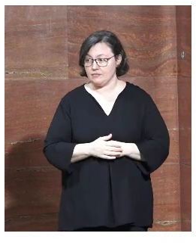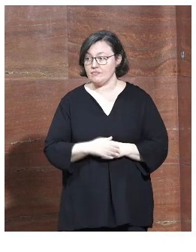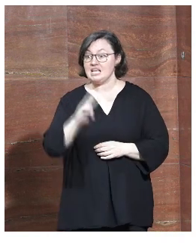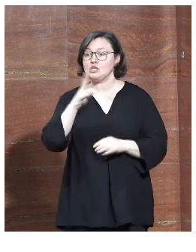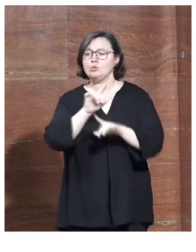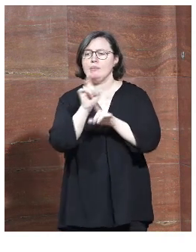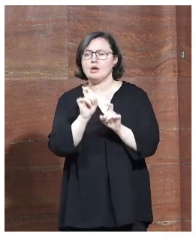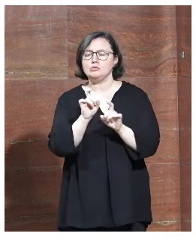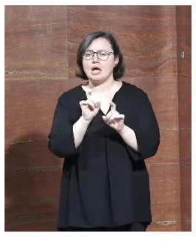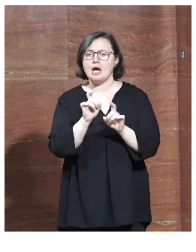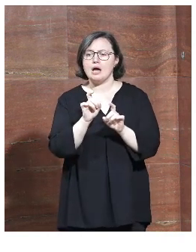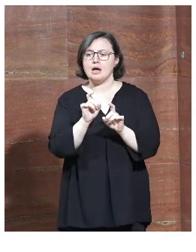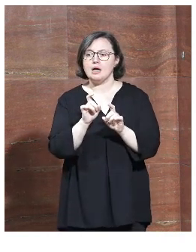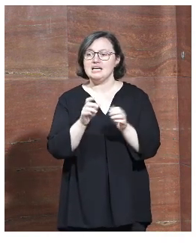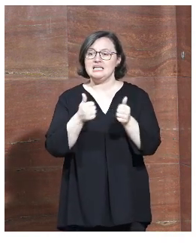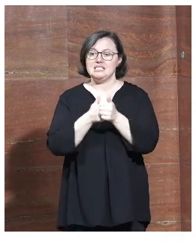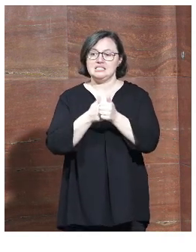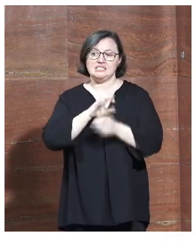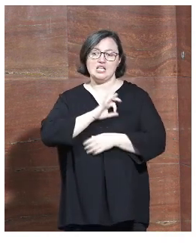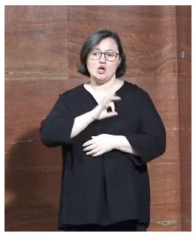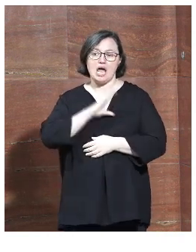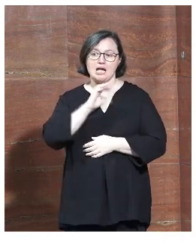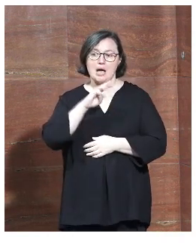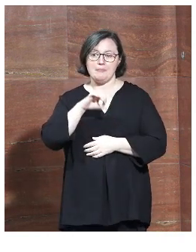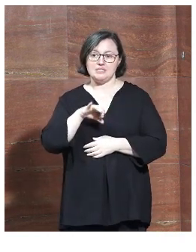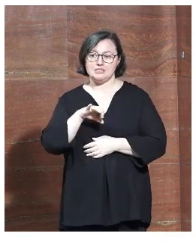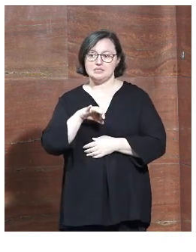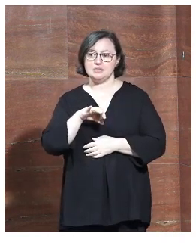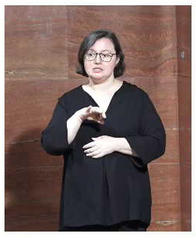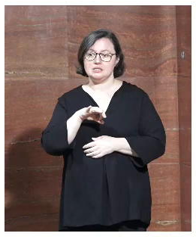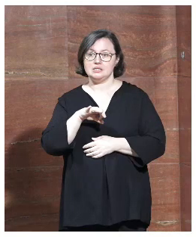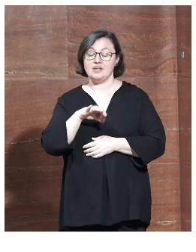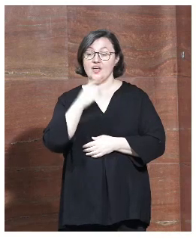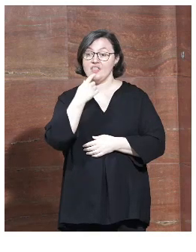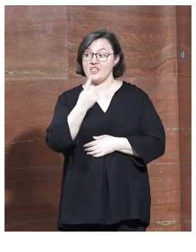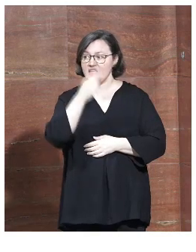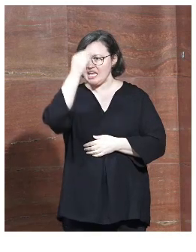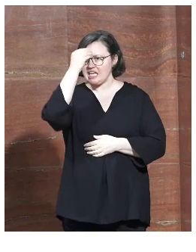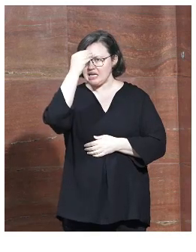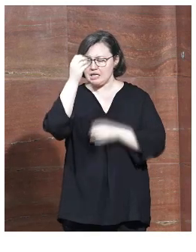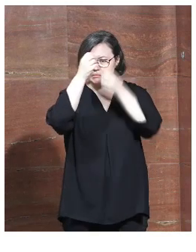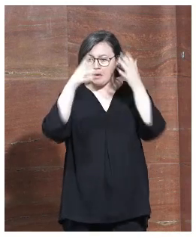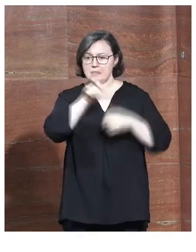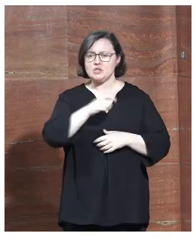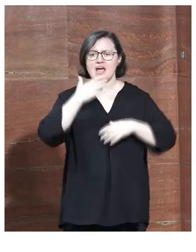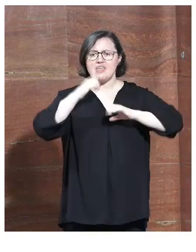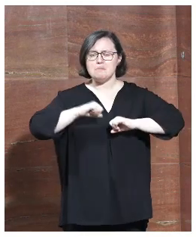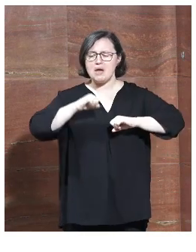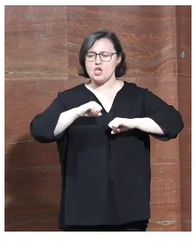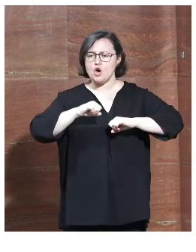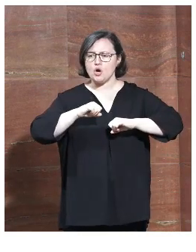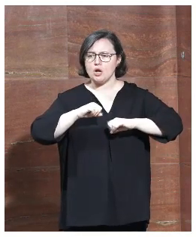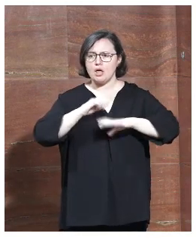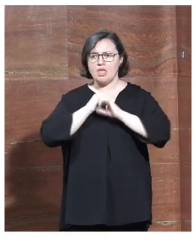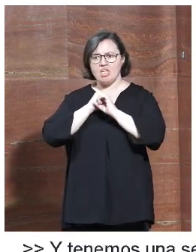segunda pregunta para la señora Camps, que dice que cree que las personas mayores dependen totalmente